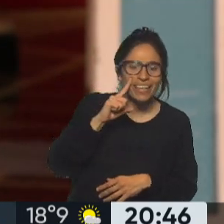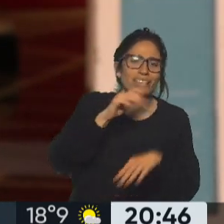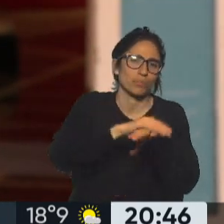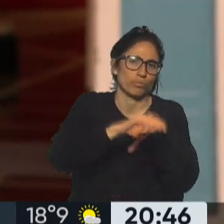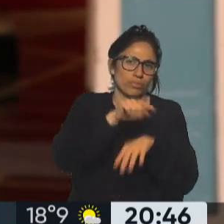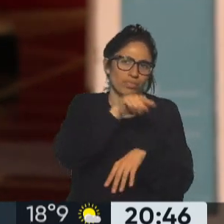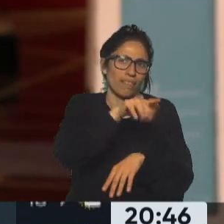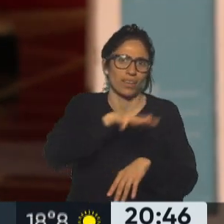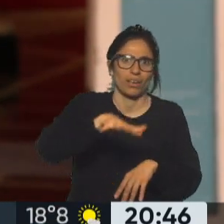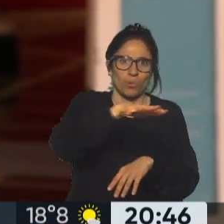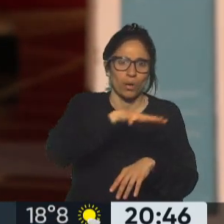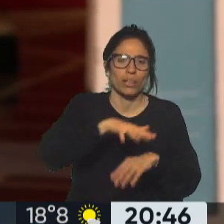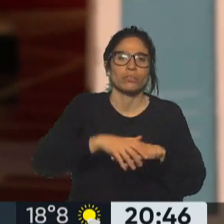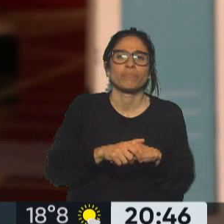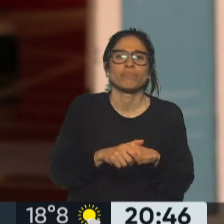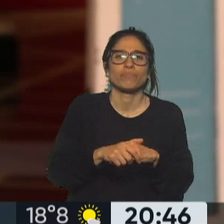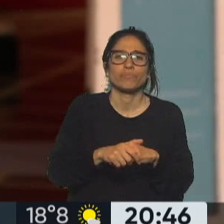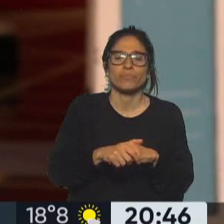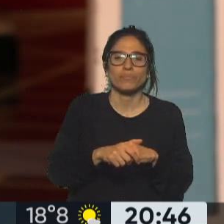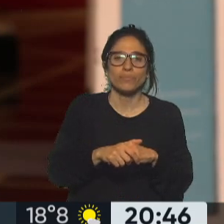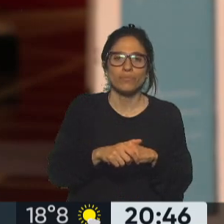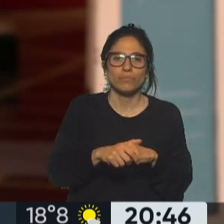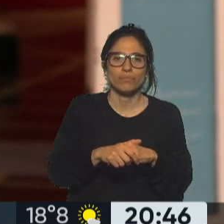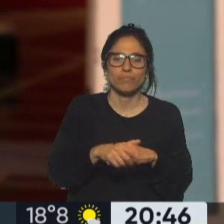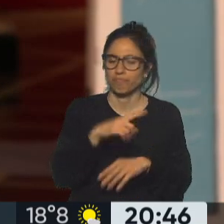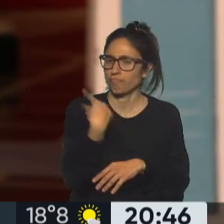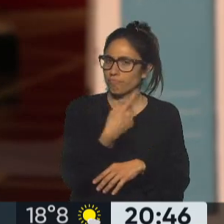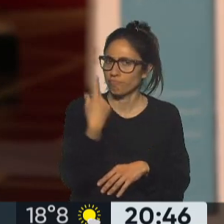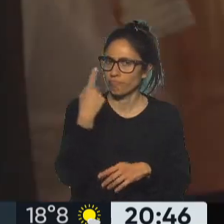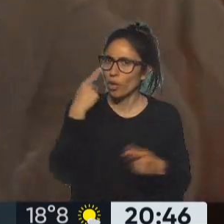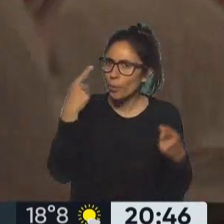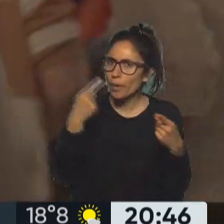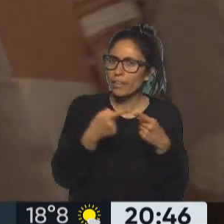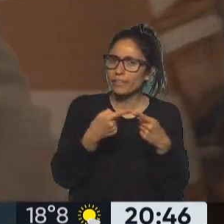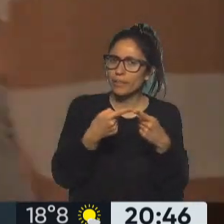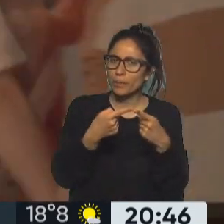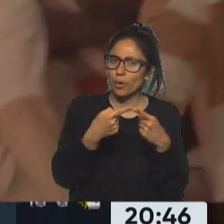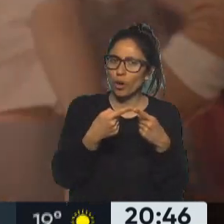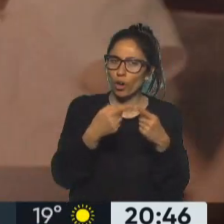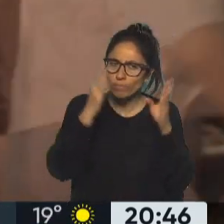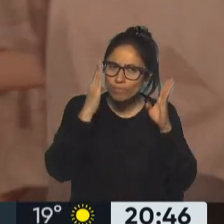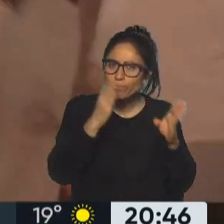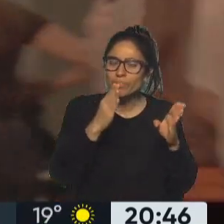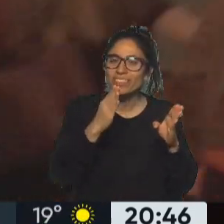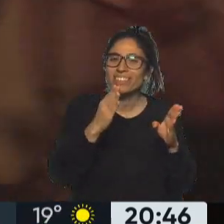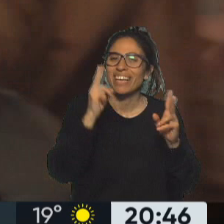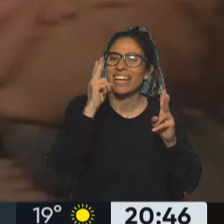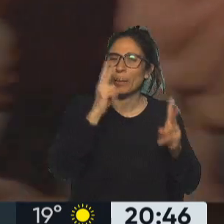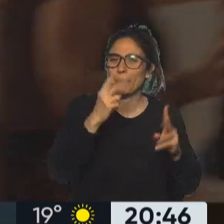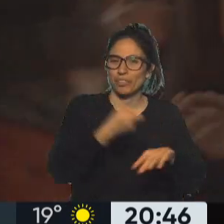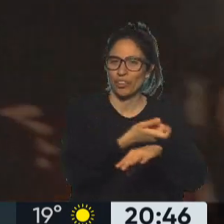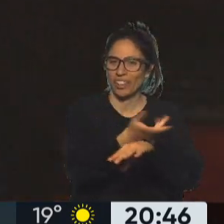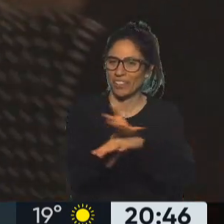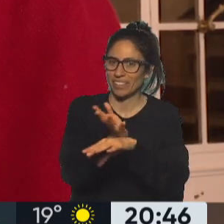estamos trabajando mucho para poner el acento ahí, en respetar la diversidad, y me parece que lo estamos logrando. Estamos en este momento